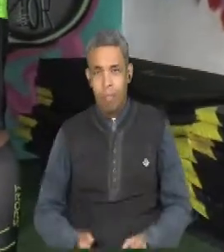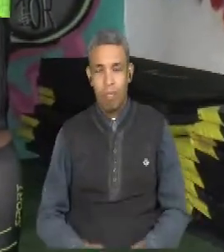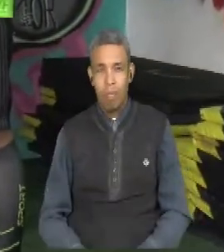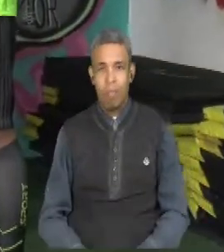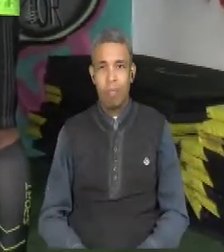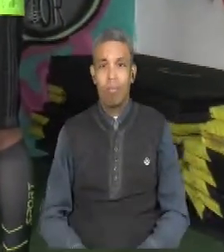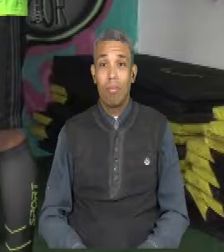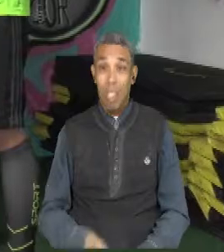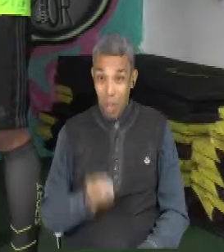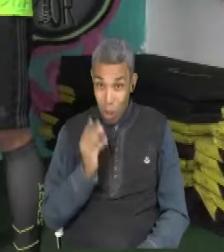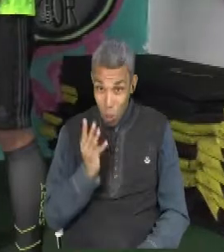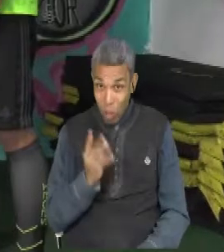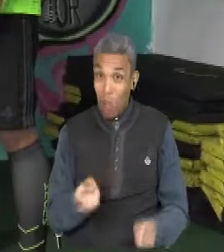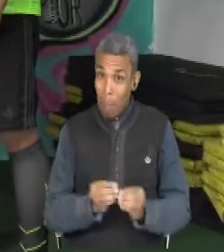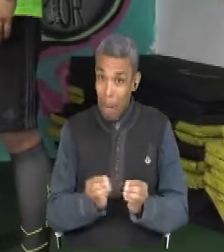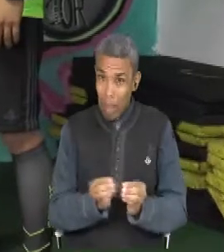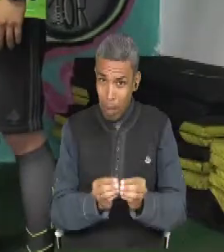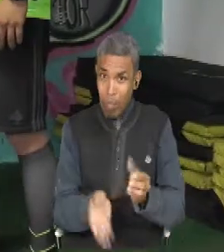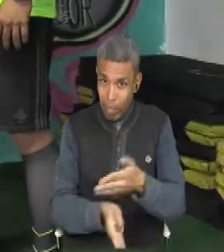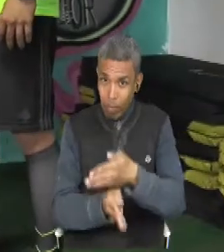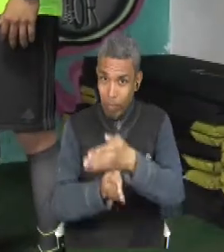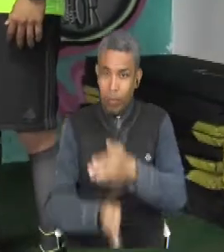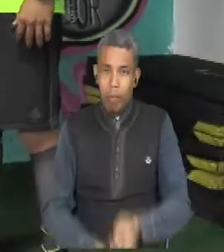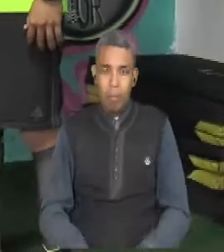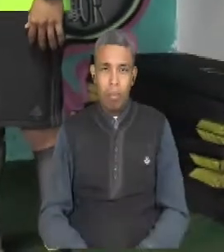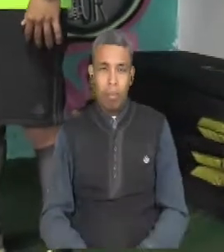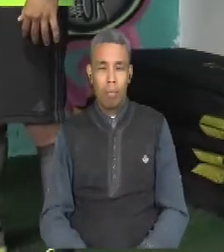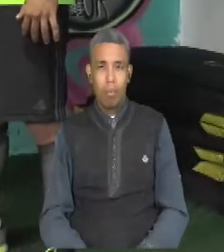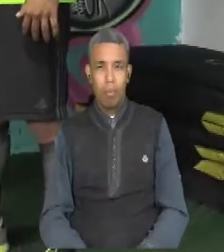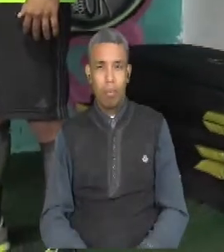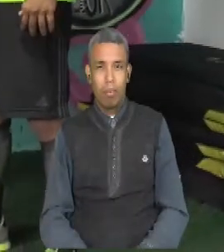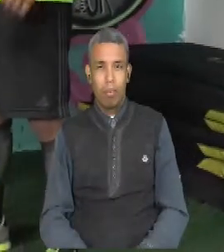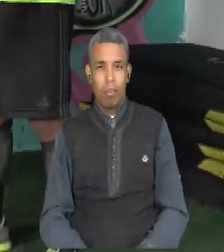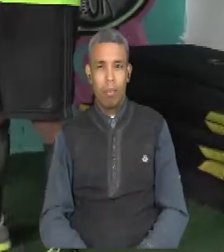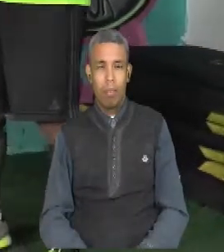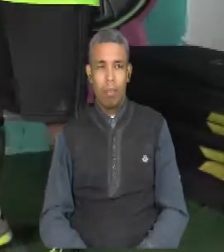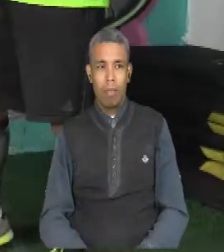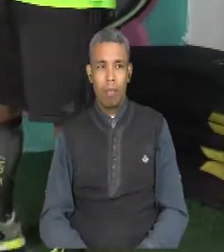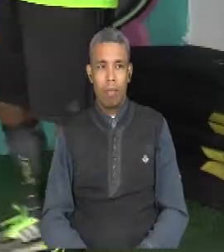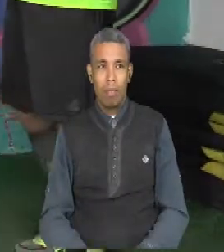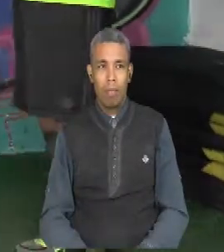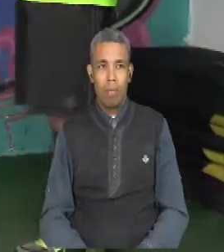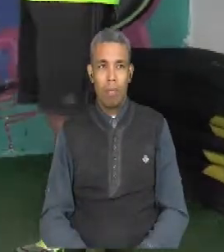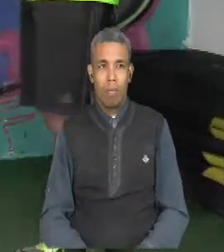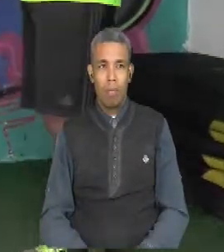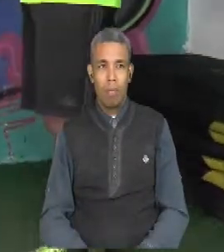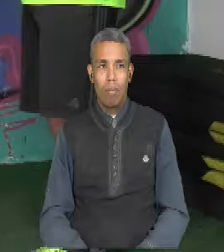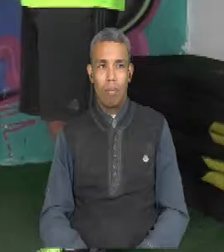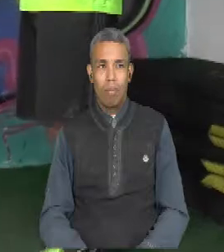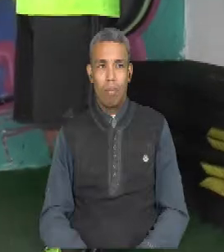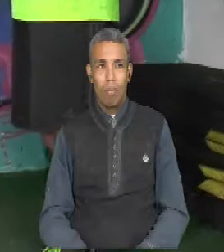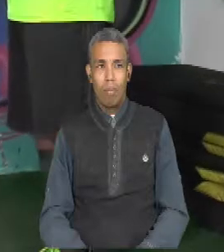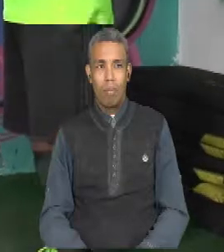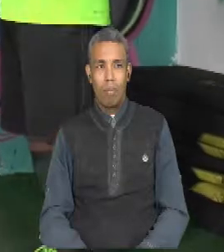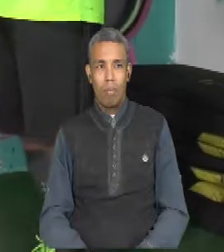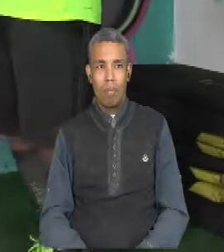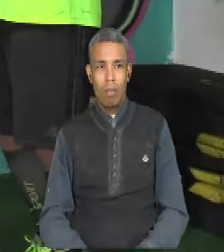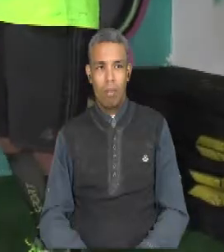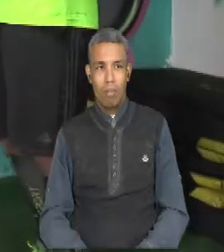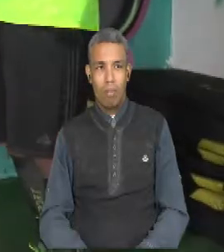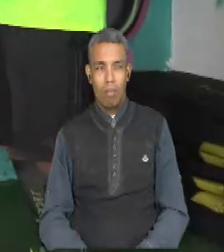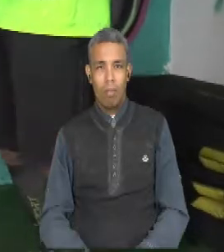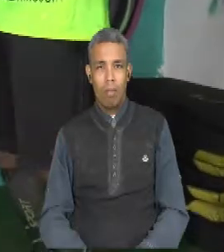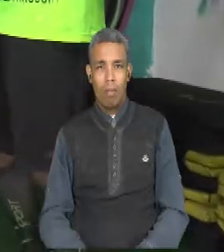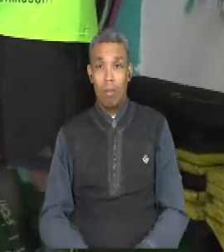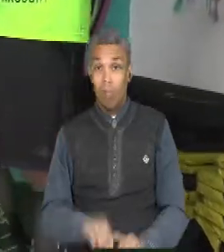cuatro, sigue, sigue, sigue, sigue, sigue, sigue, sigue, sigue. Exacto. Uno, ustedes ahí cuentan los 5 segundos de skipping y